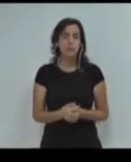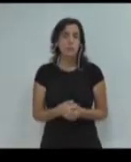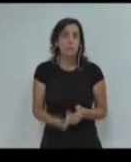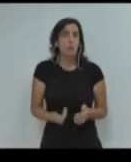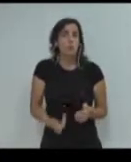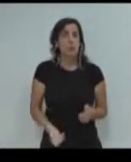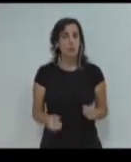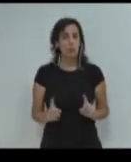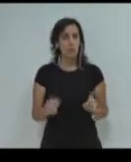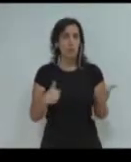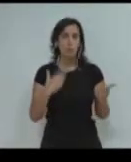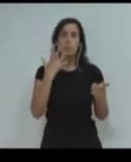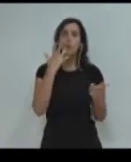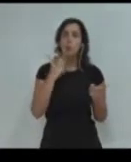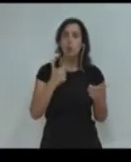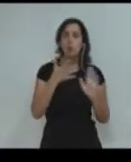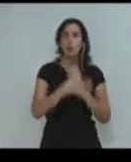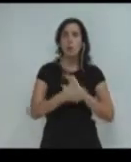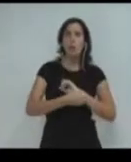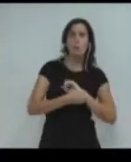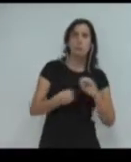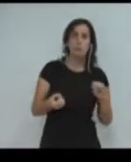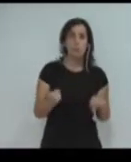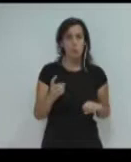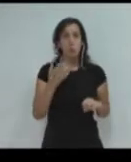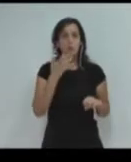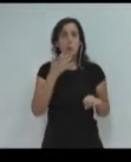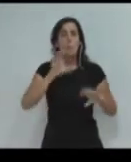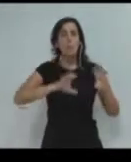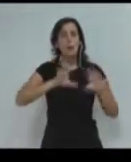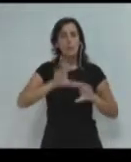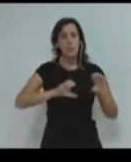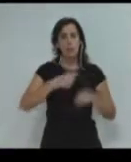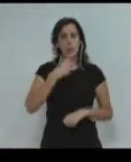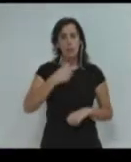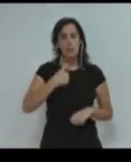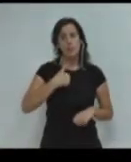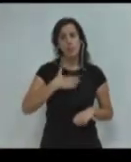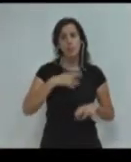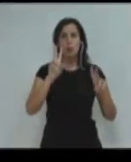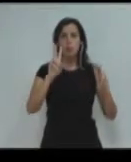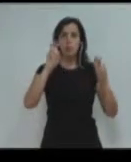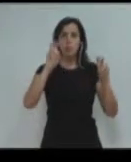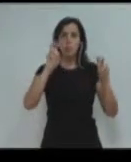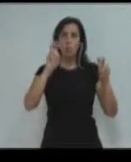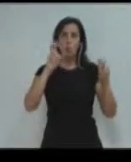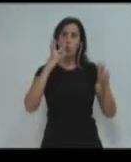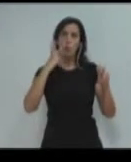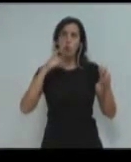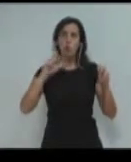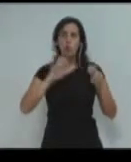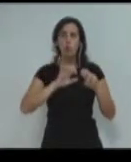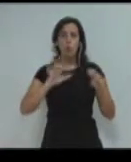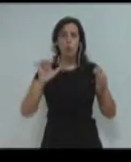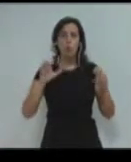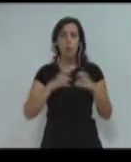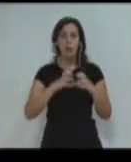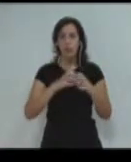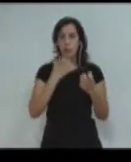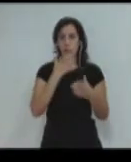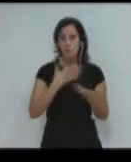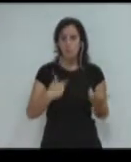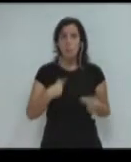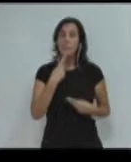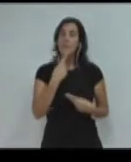tampoco imposibilita. No, Es decir, si no, un a no maquetador ser que- dice yo que- quiero los títulos de color naranja, Sí, sí, eso sí, pero Sí, ¿no? no